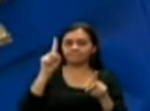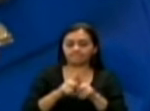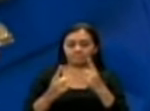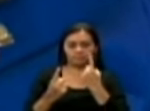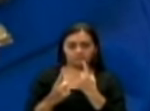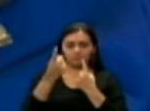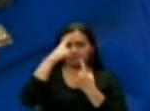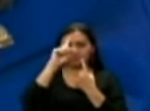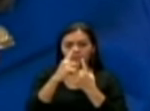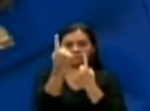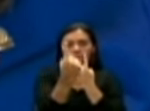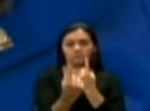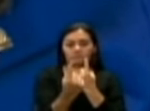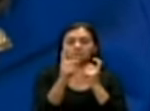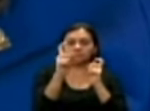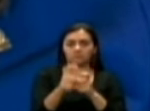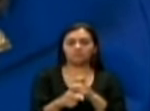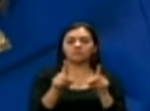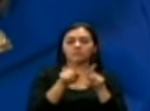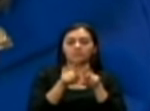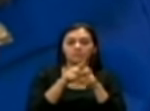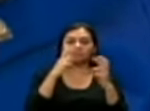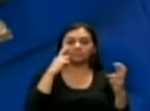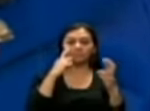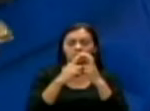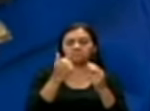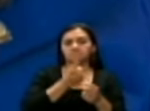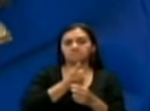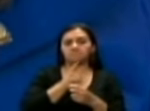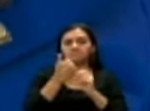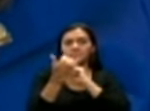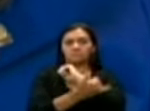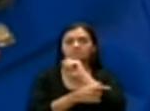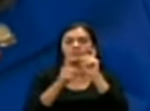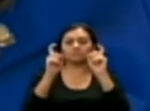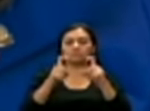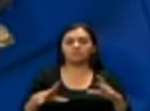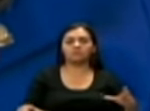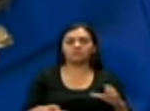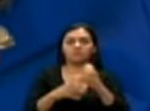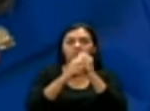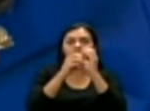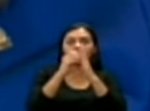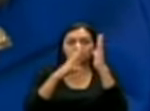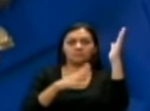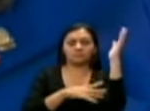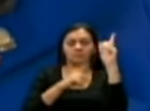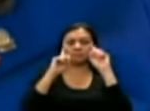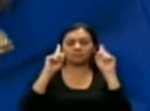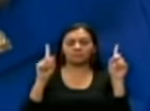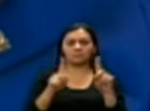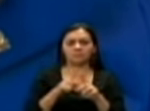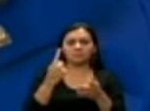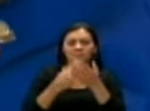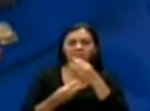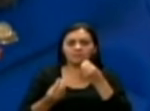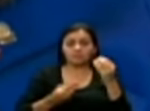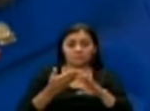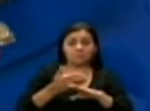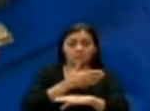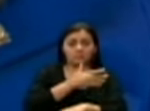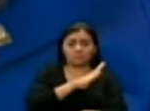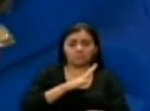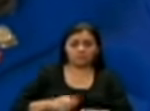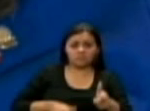reconocimiento de que somos de una misma nación y que tenemos que construir un proyecto concertado, ¿verdad?, de lo que hay que hacer en